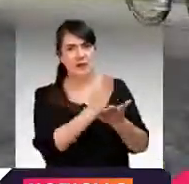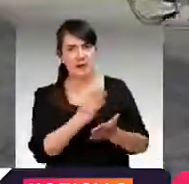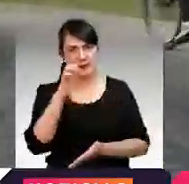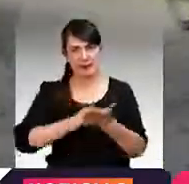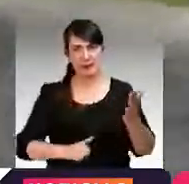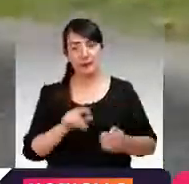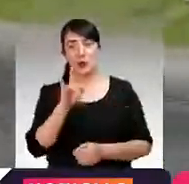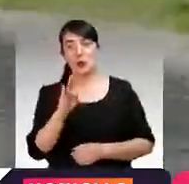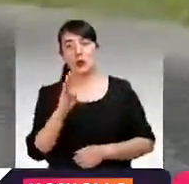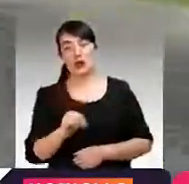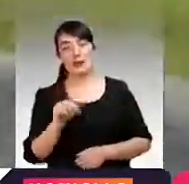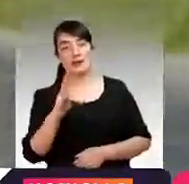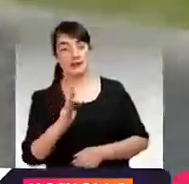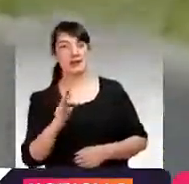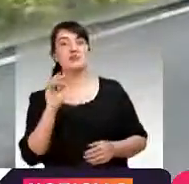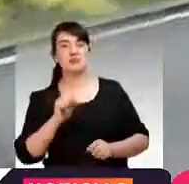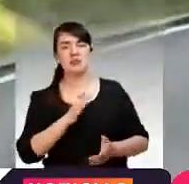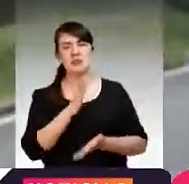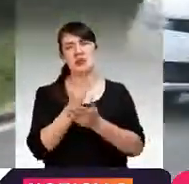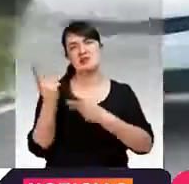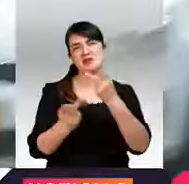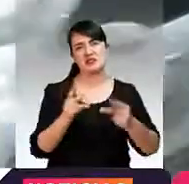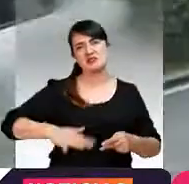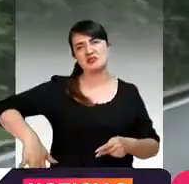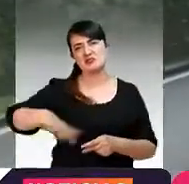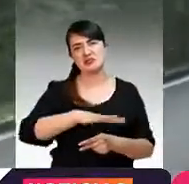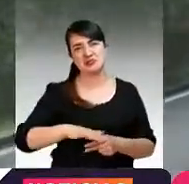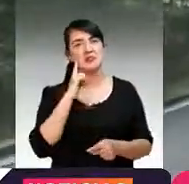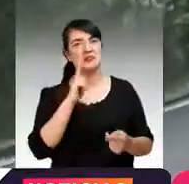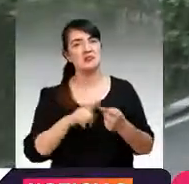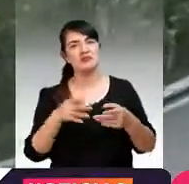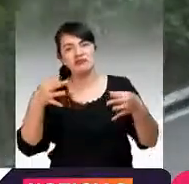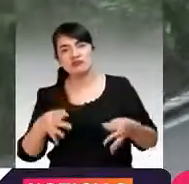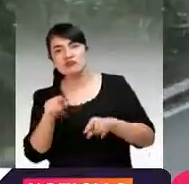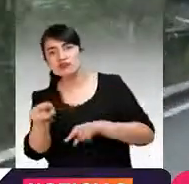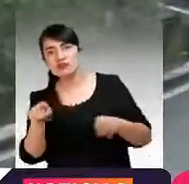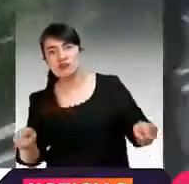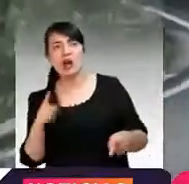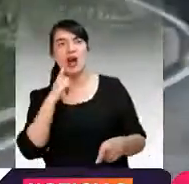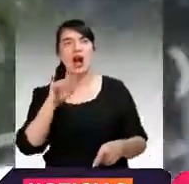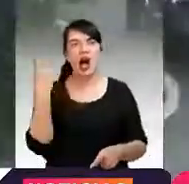UMB aseguró que se harán visitas técnicas en la vía para cerciorarse de que no se presenten